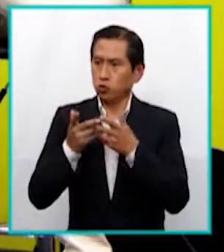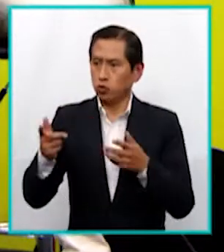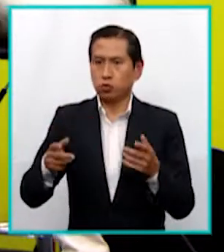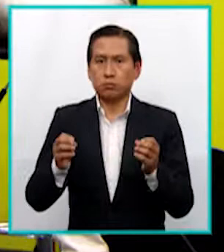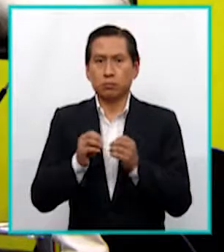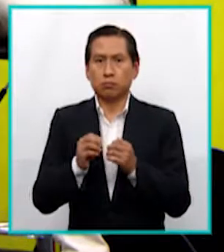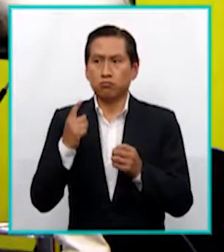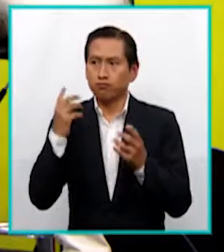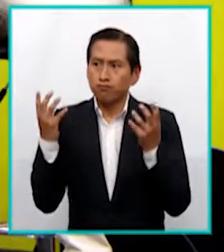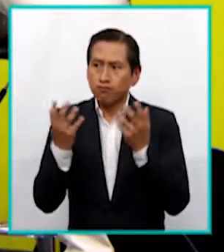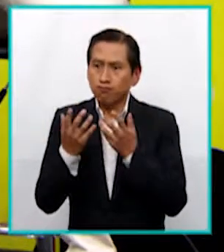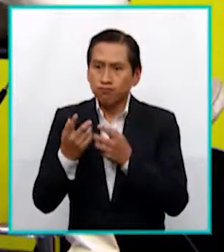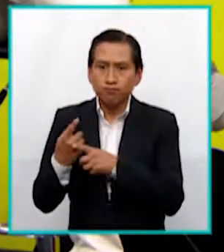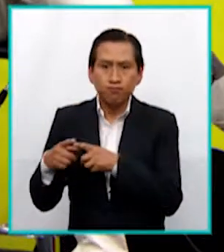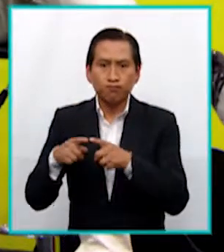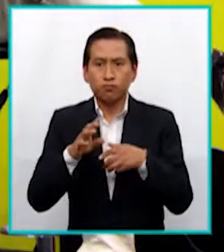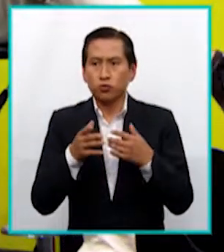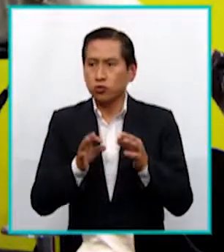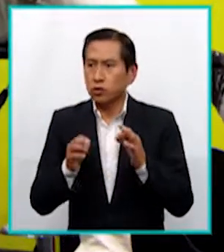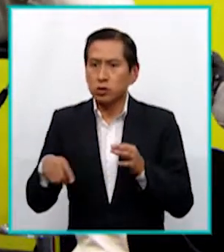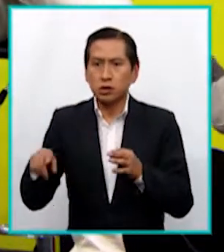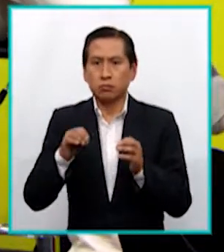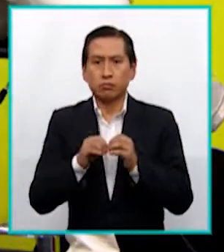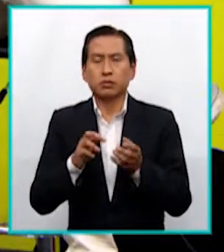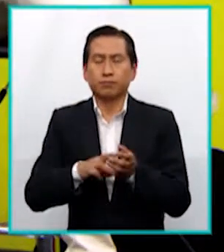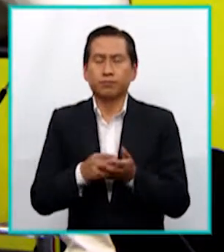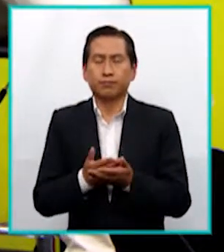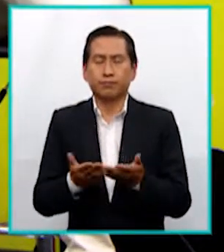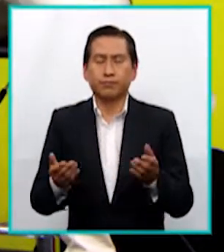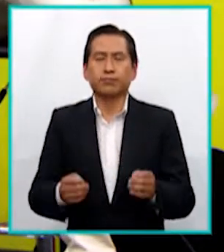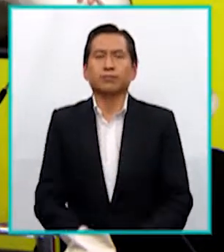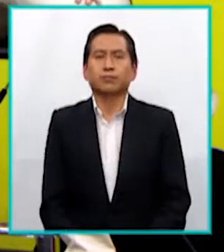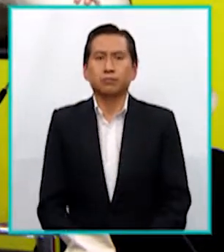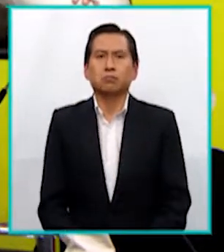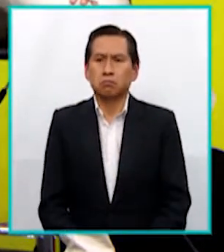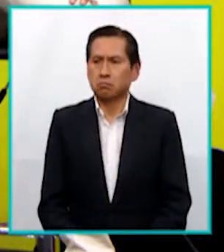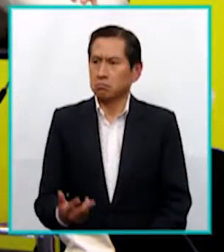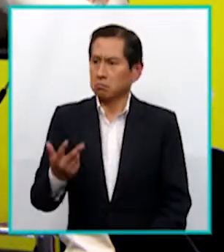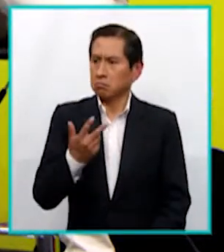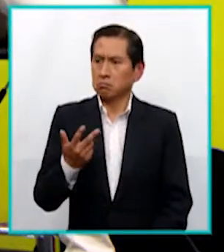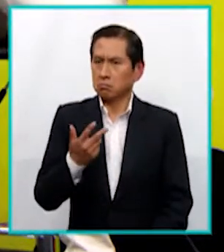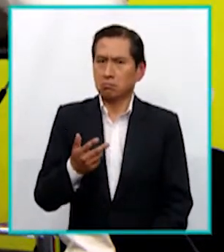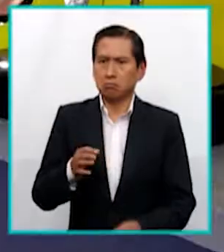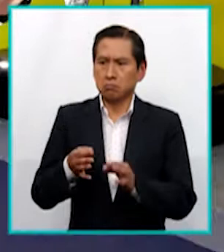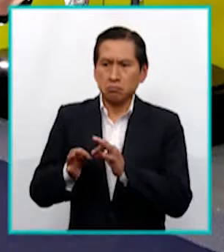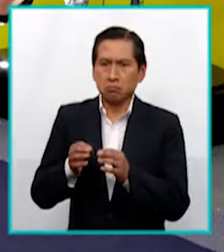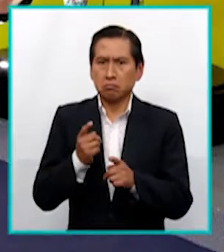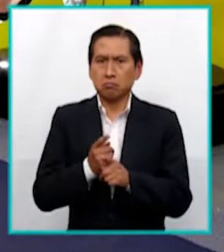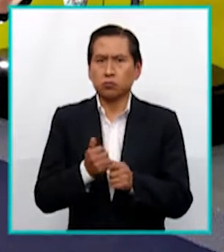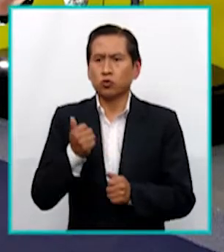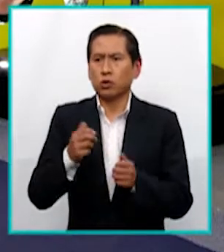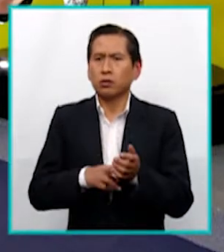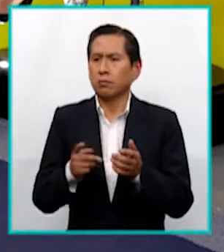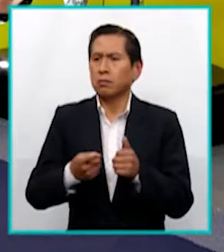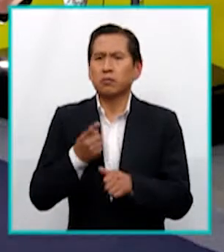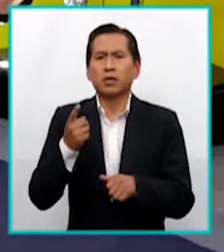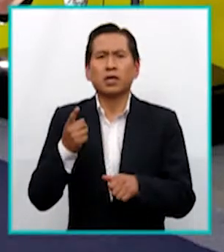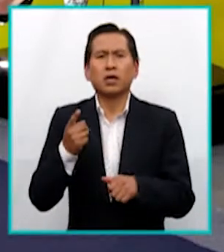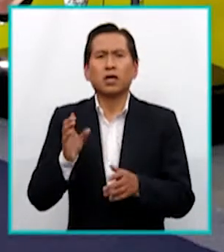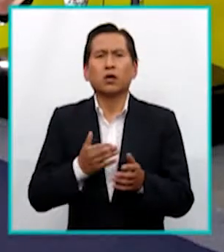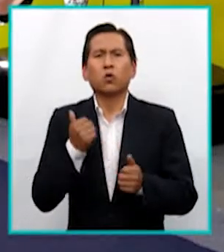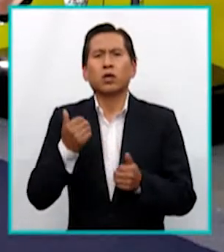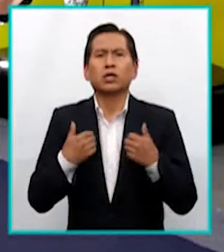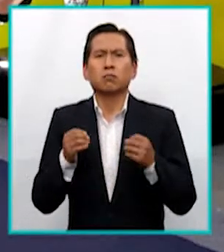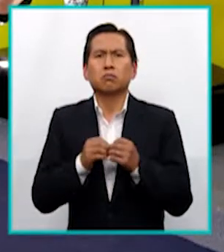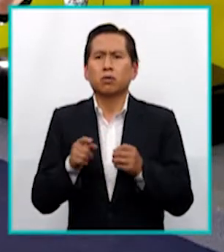izquierda, los acordes, y la melodía la tiene Gerson y el Alan con las melodías entre, de la voz. Entre los tres se las arreglan. ¿Cuál fue la primera canción o